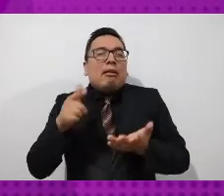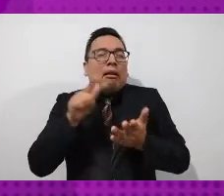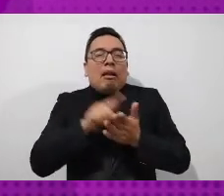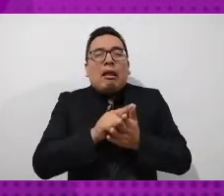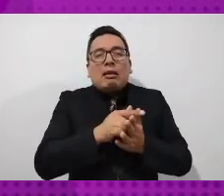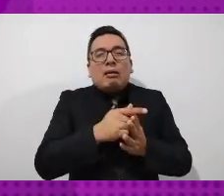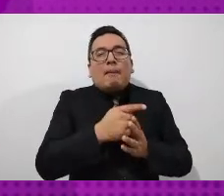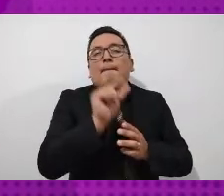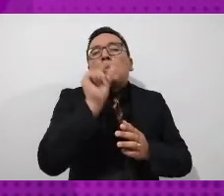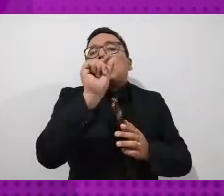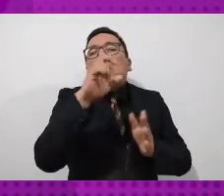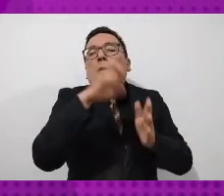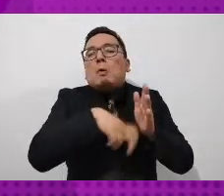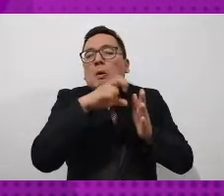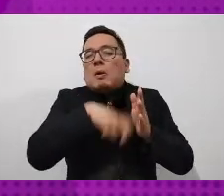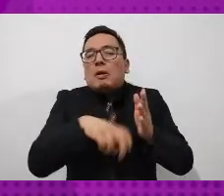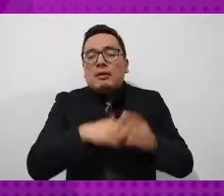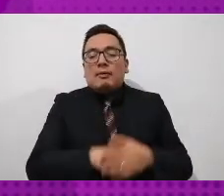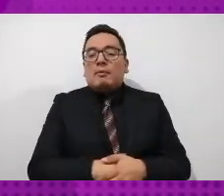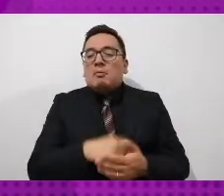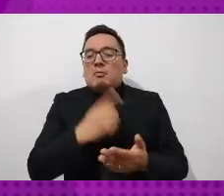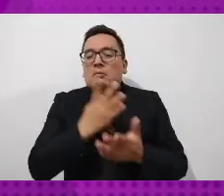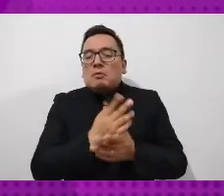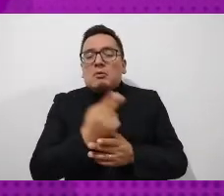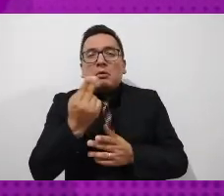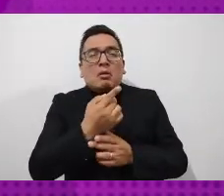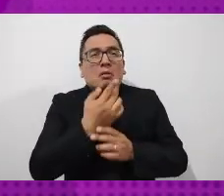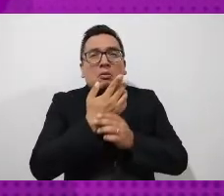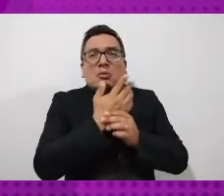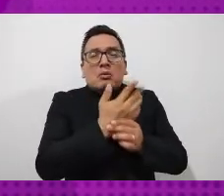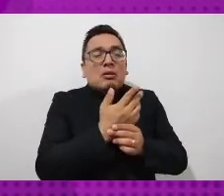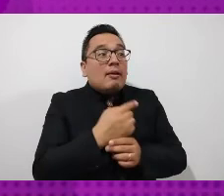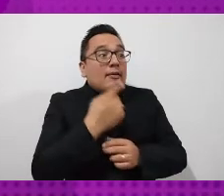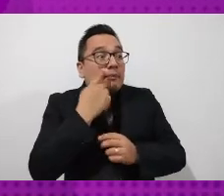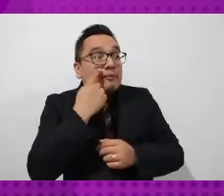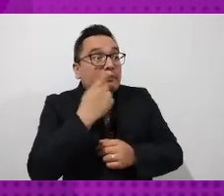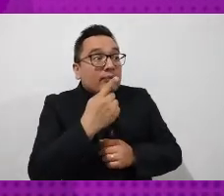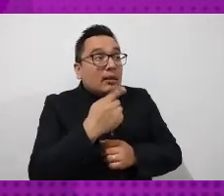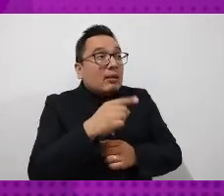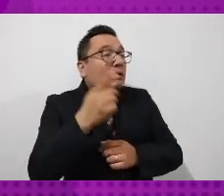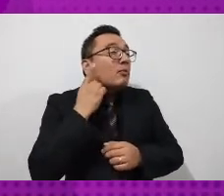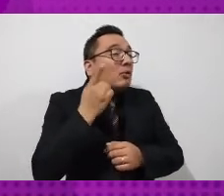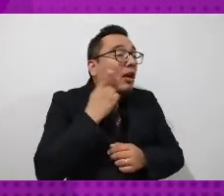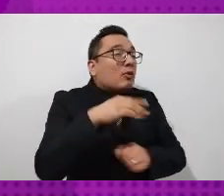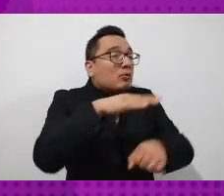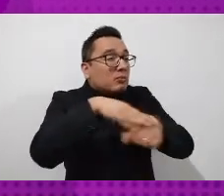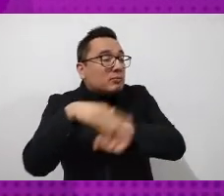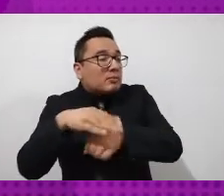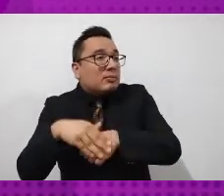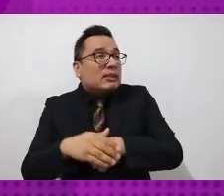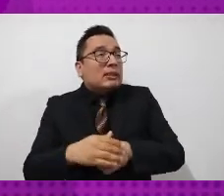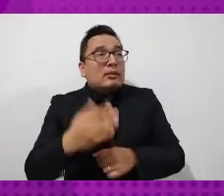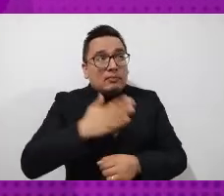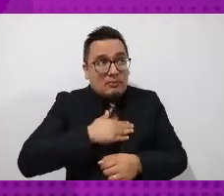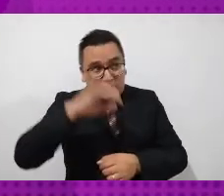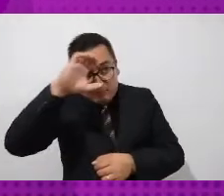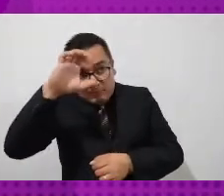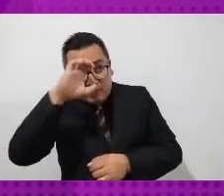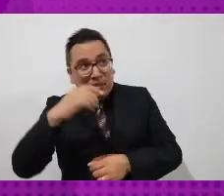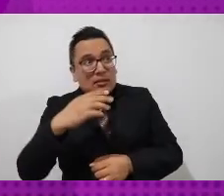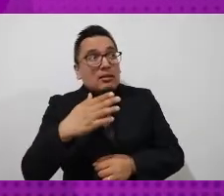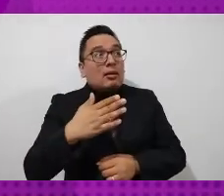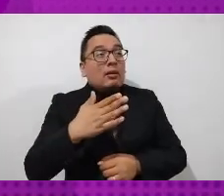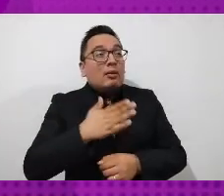ley. Y lo que único que tiene que decir es decirle, diputadas, diputados, de mi experiencia,